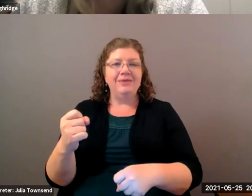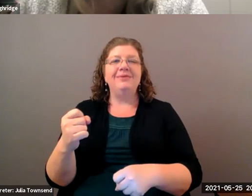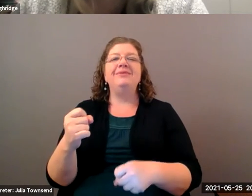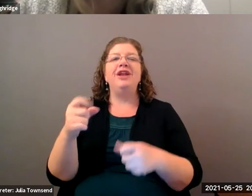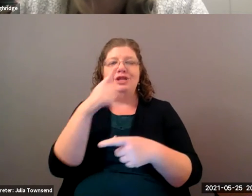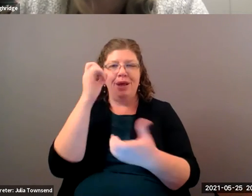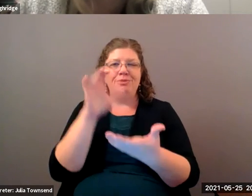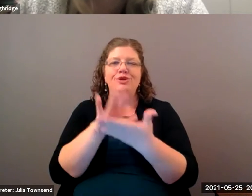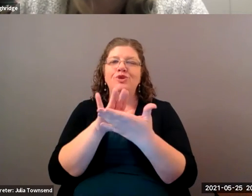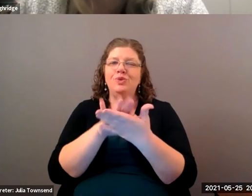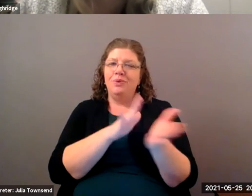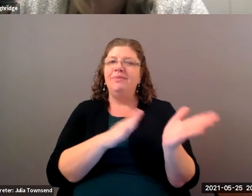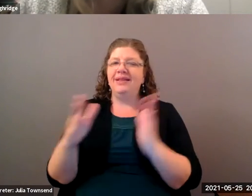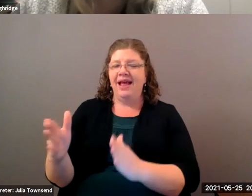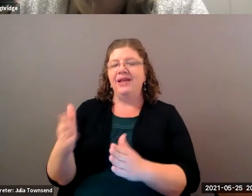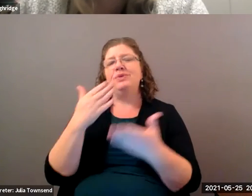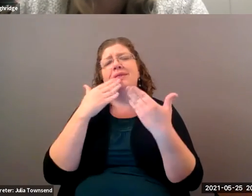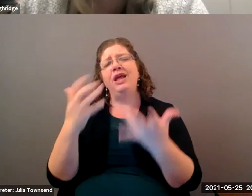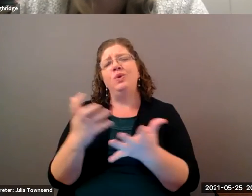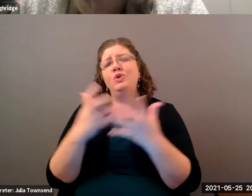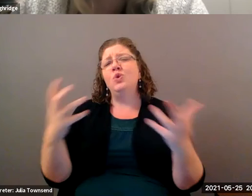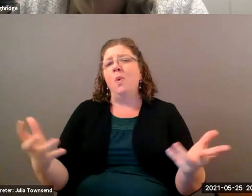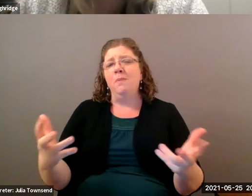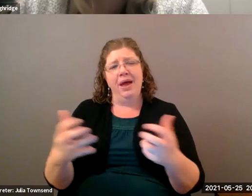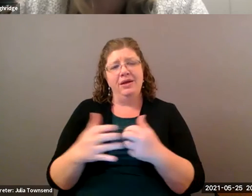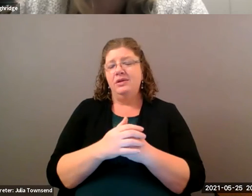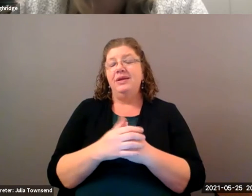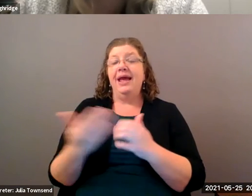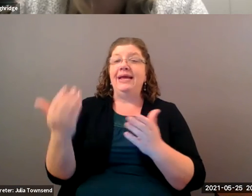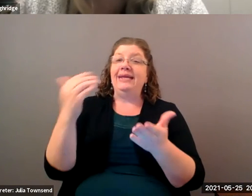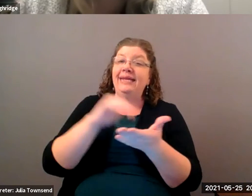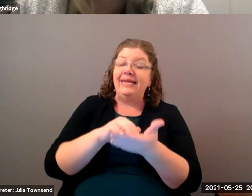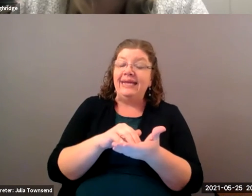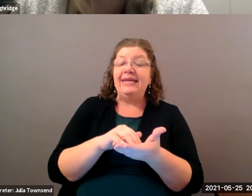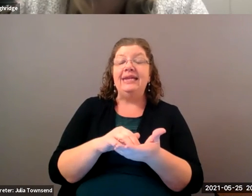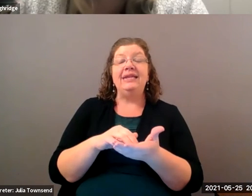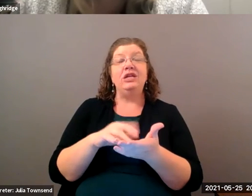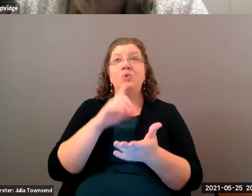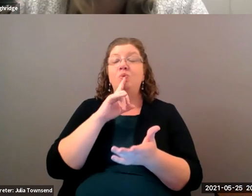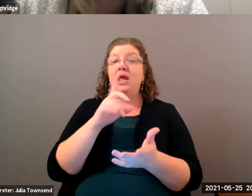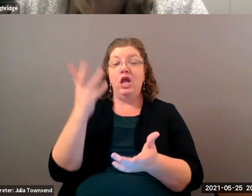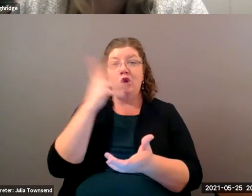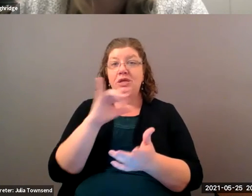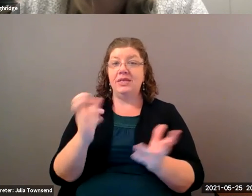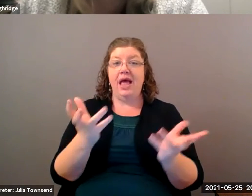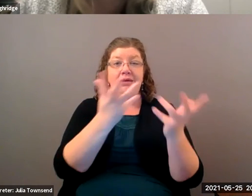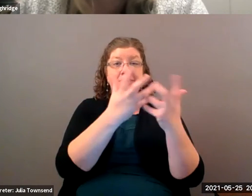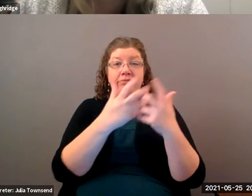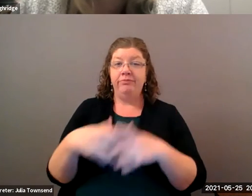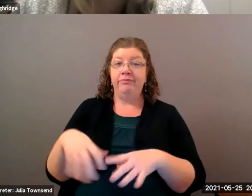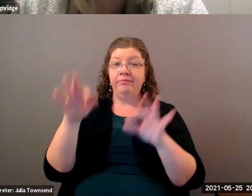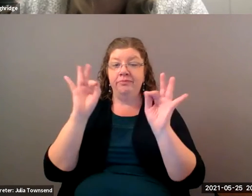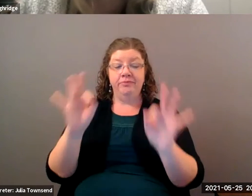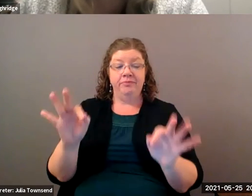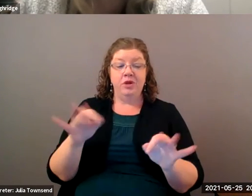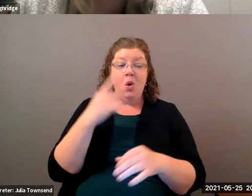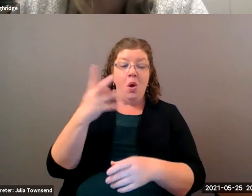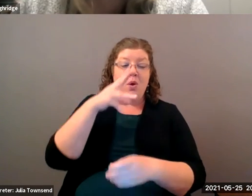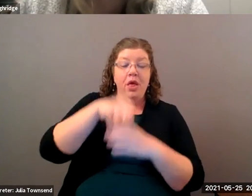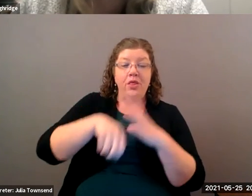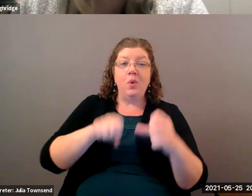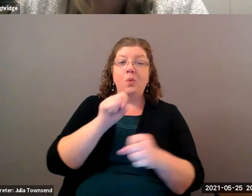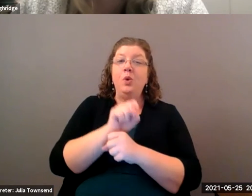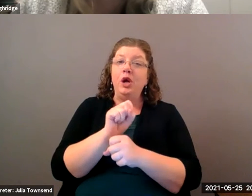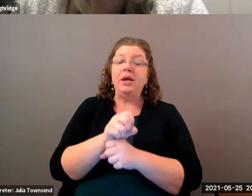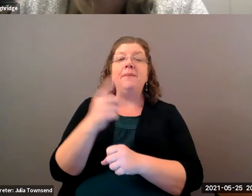un tercio de nuestros estudiantes, eso es bastante robusto. Entonces, muchas gracias por ese trabajo. Y esto pues parece